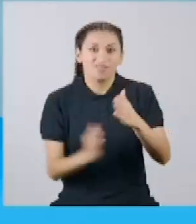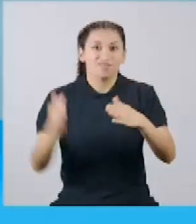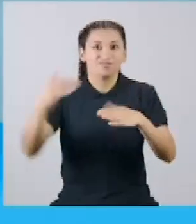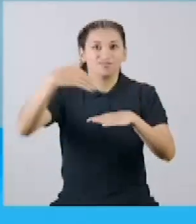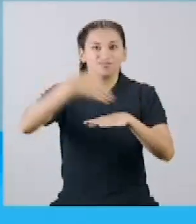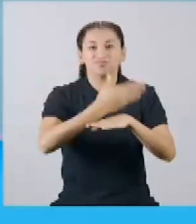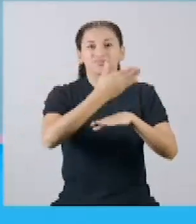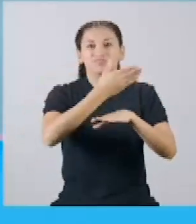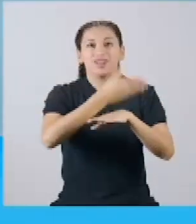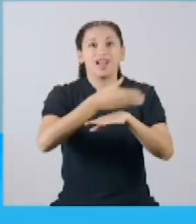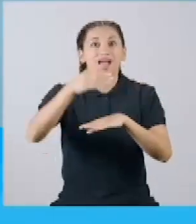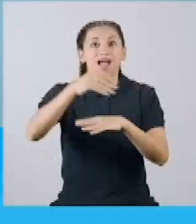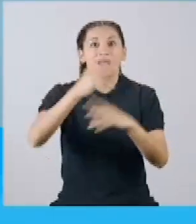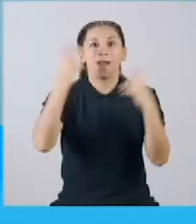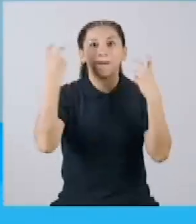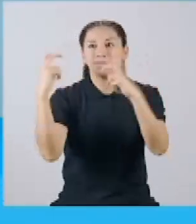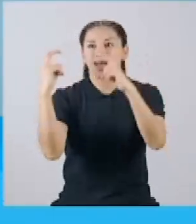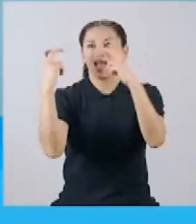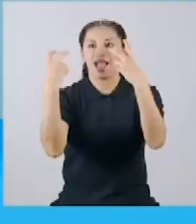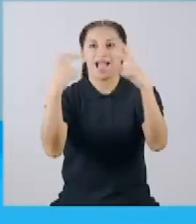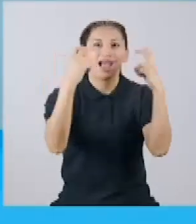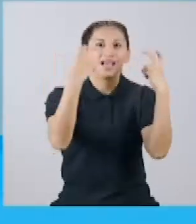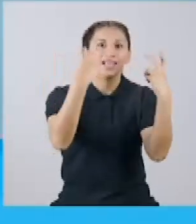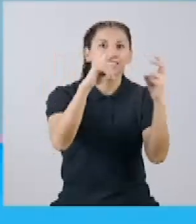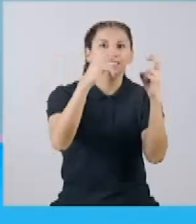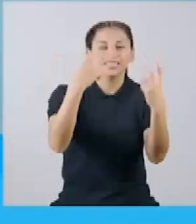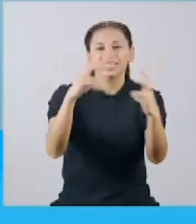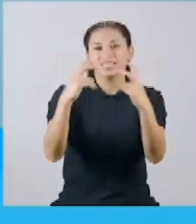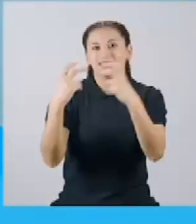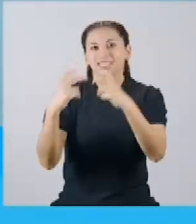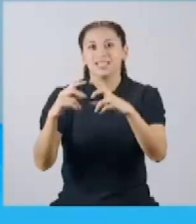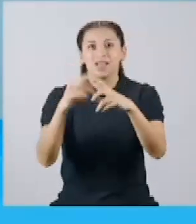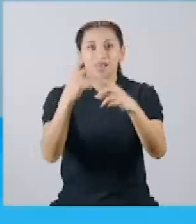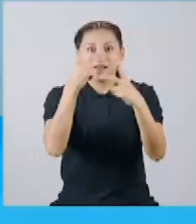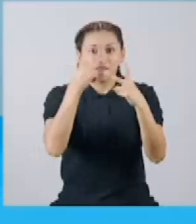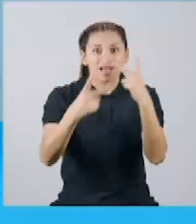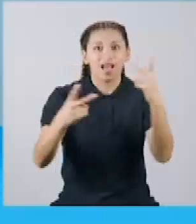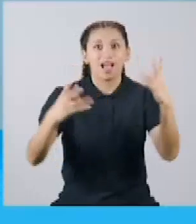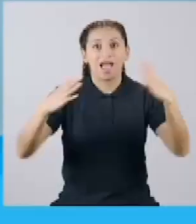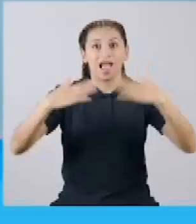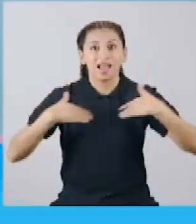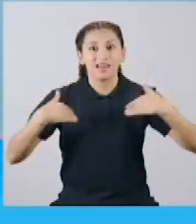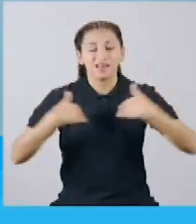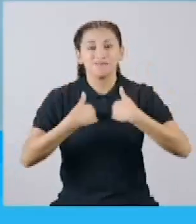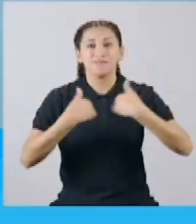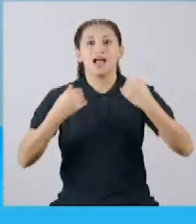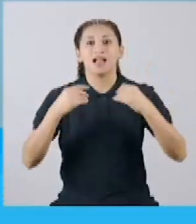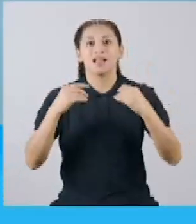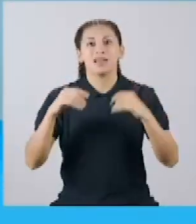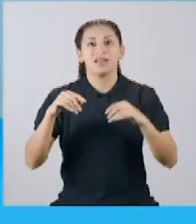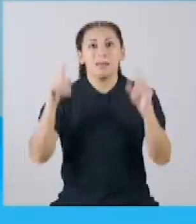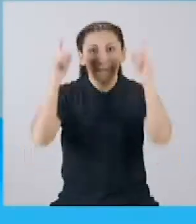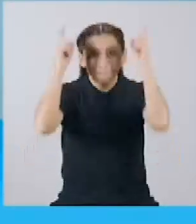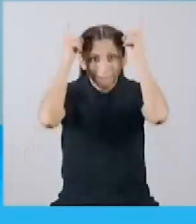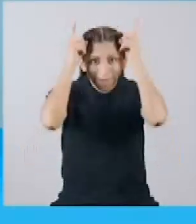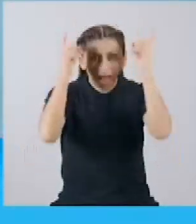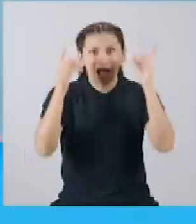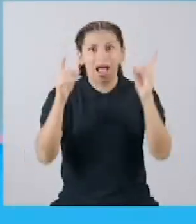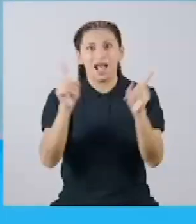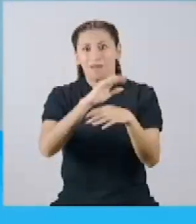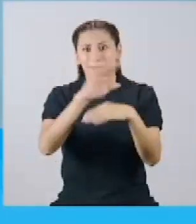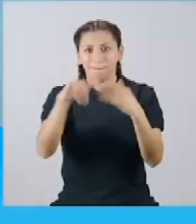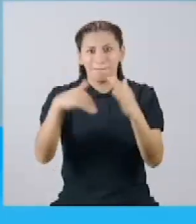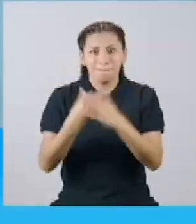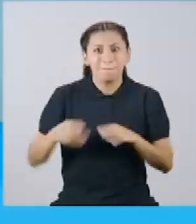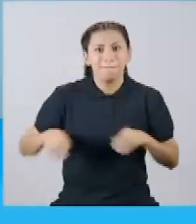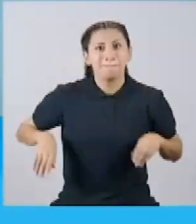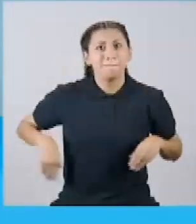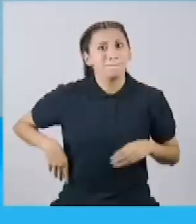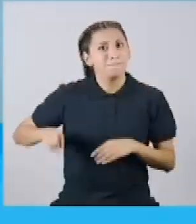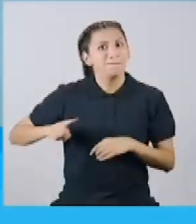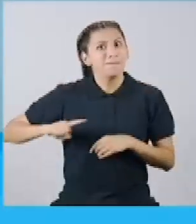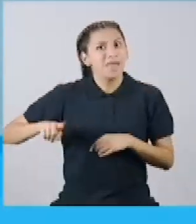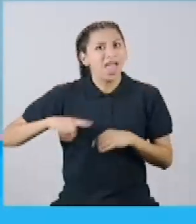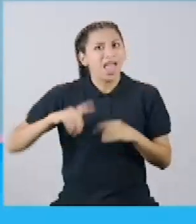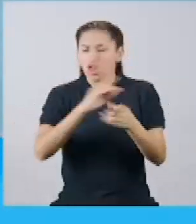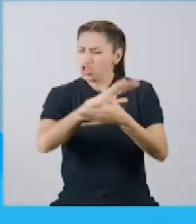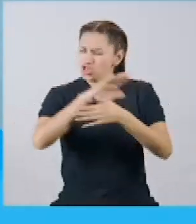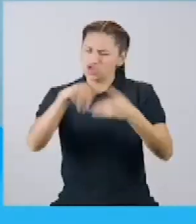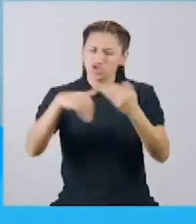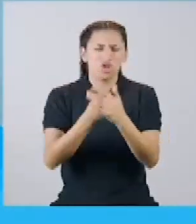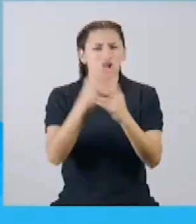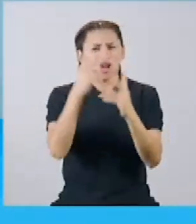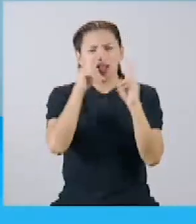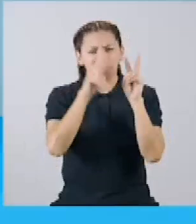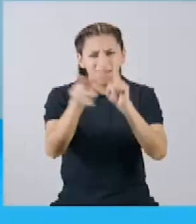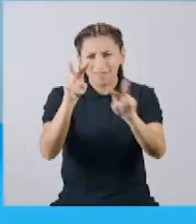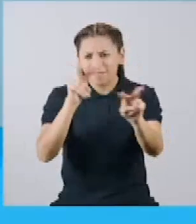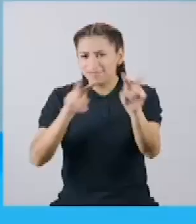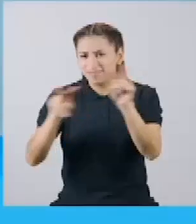paseo por la ciudad. Allí vio animales, vacas, perros, casas y todo lo que se puede